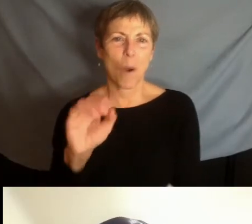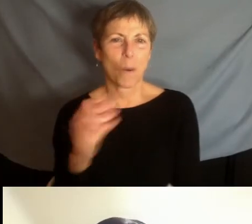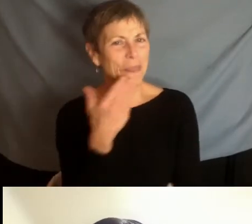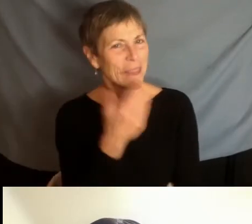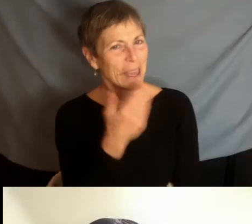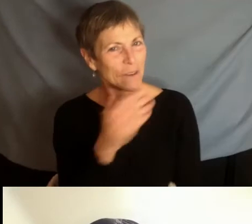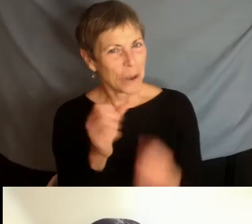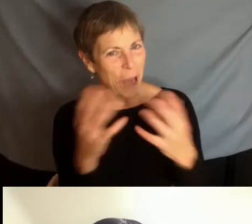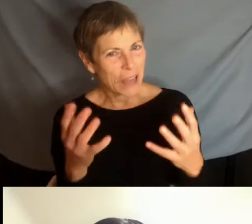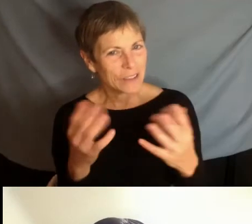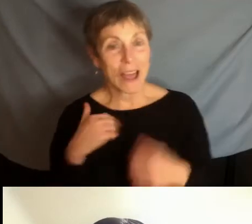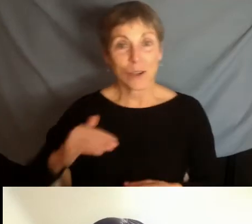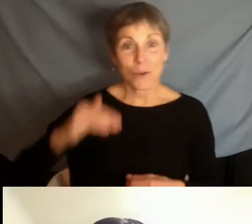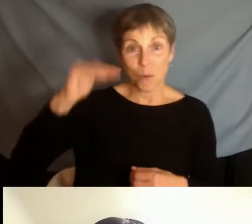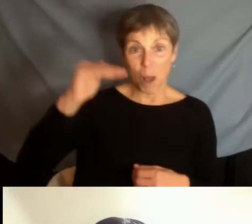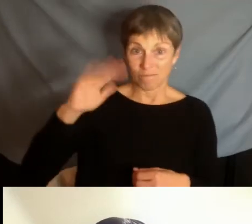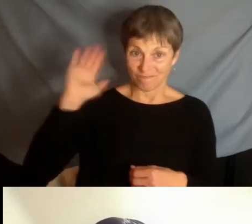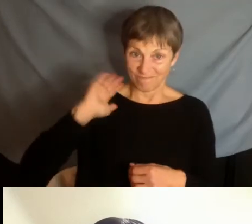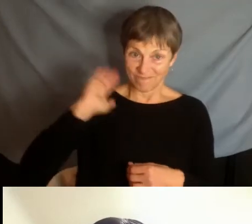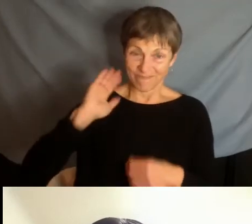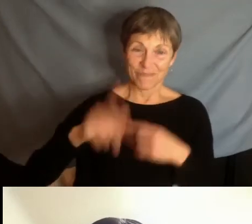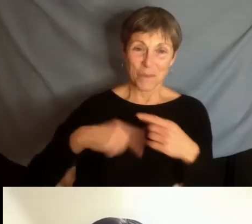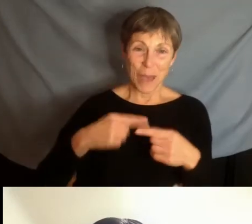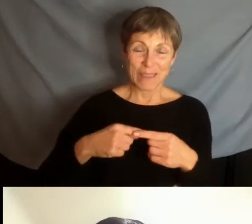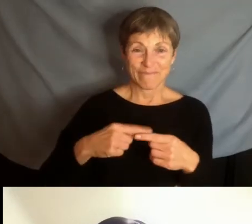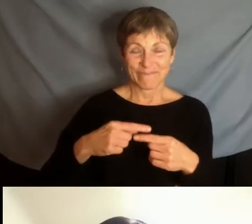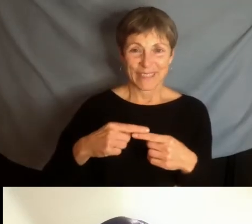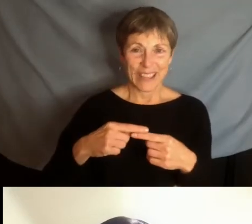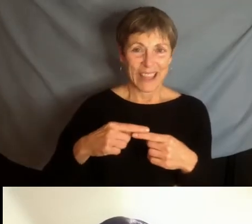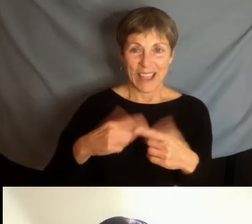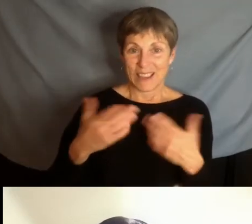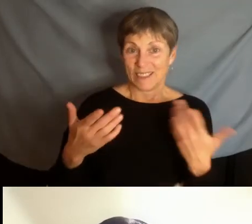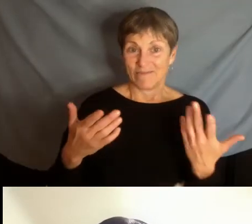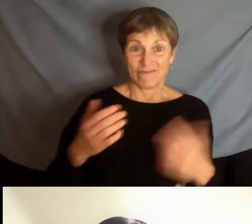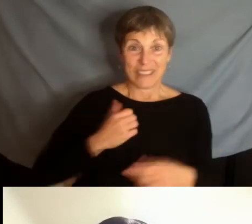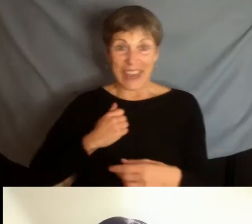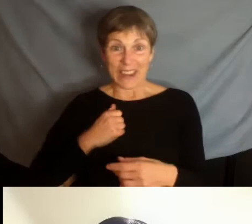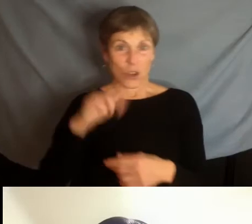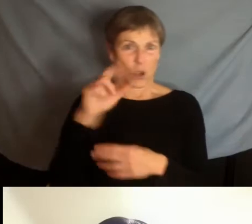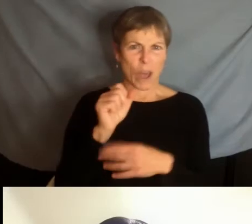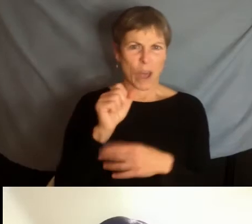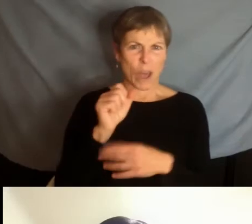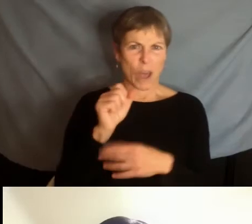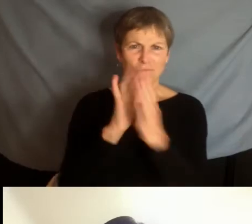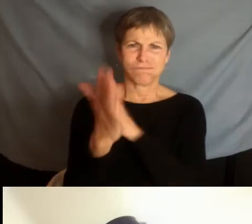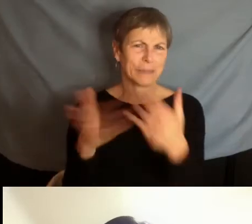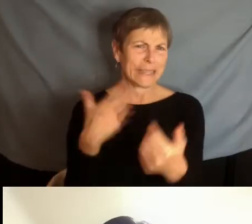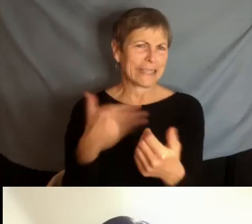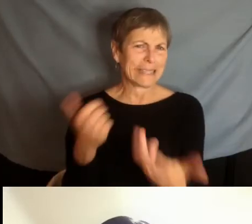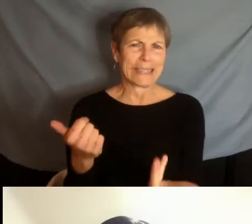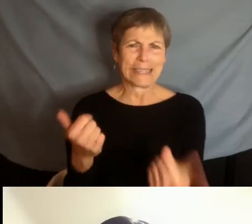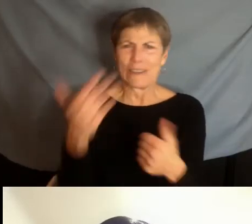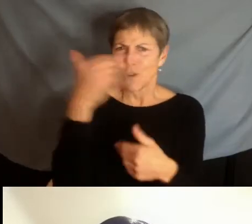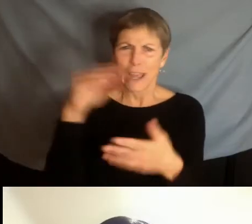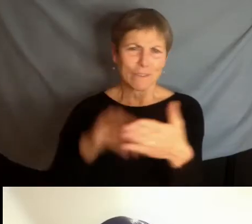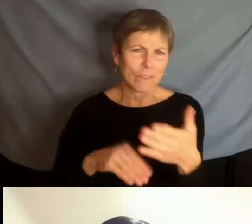Muchísimas gracias. Yo crecí en la era en el que la gente se movía entre